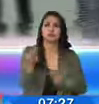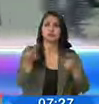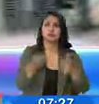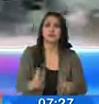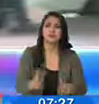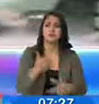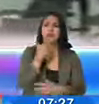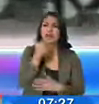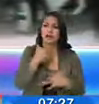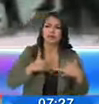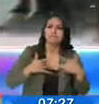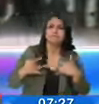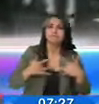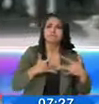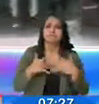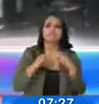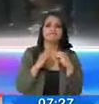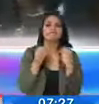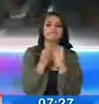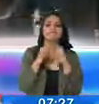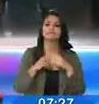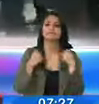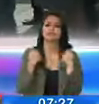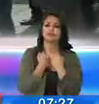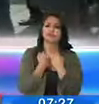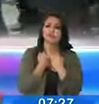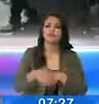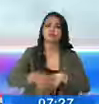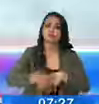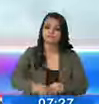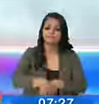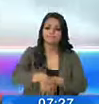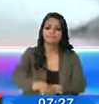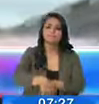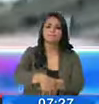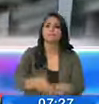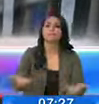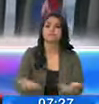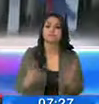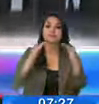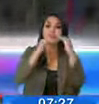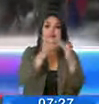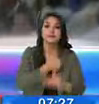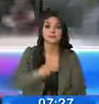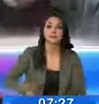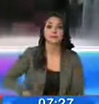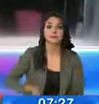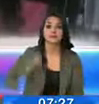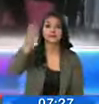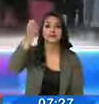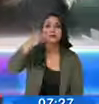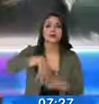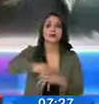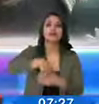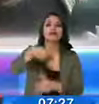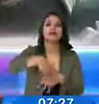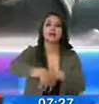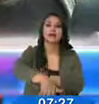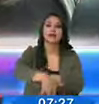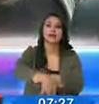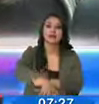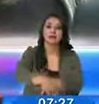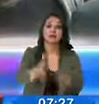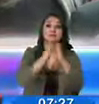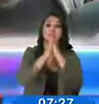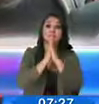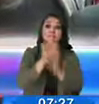como integrantes de varias organizaciones sociales se manifestaron en las afueras del Palacio Presidencial. ¿Su pedido? A pedir al presidente